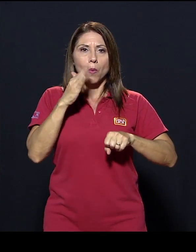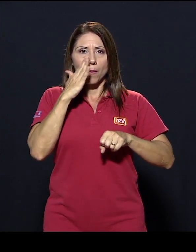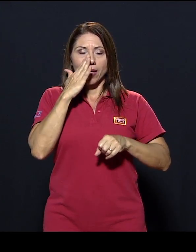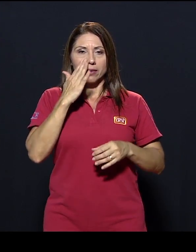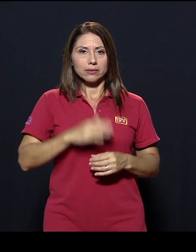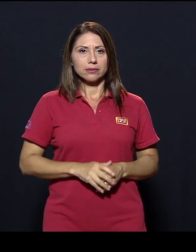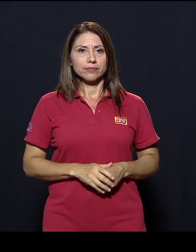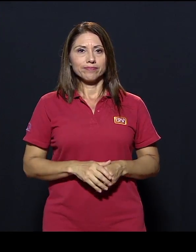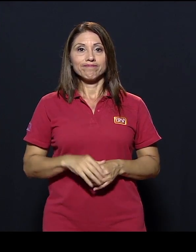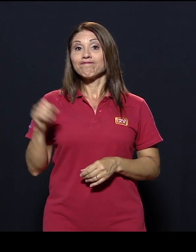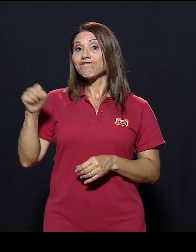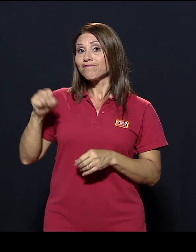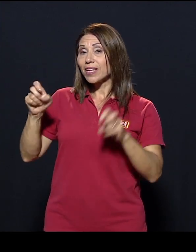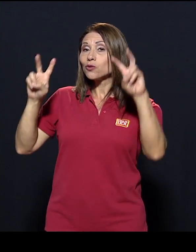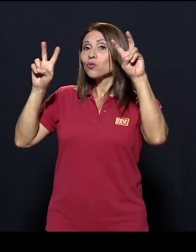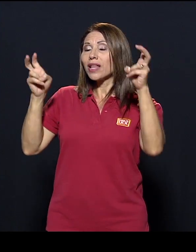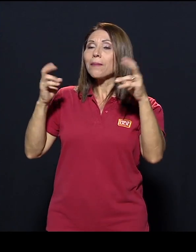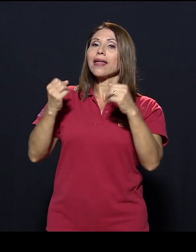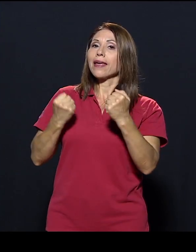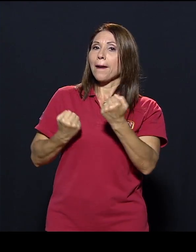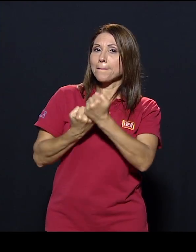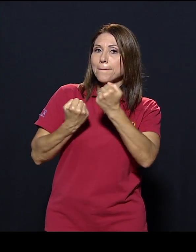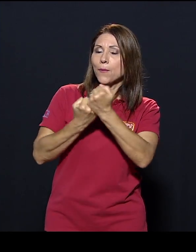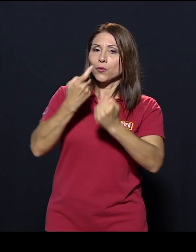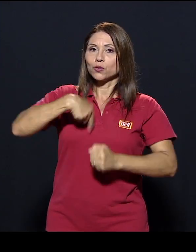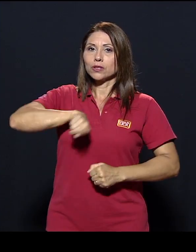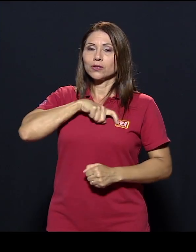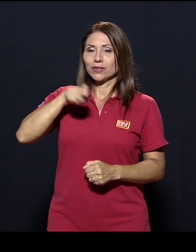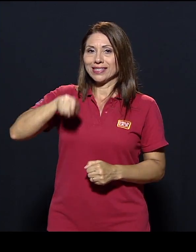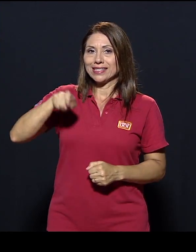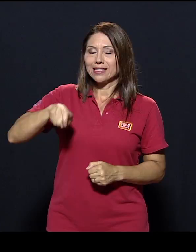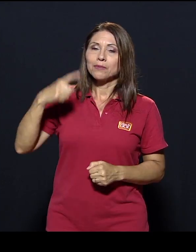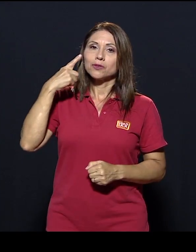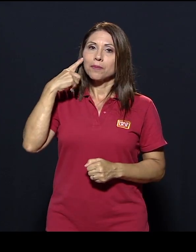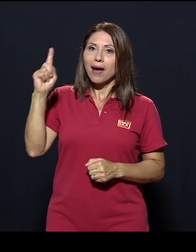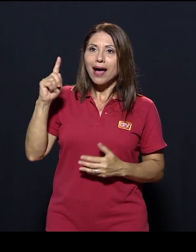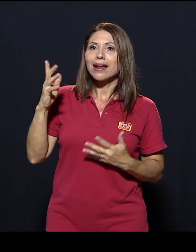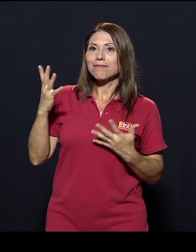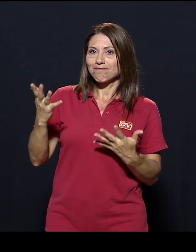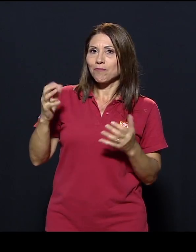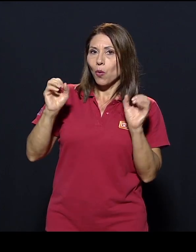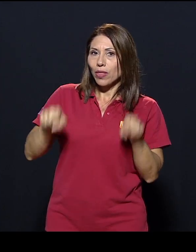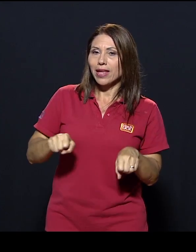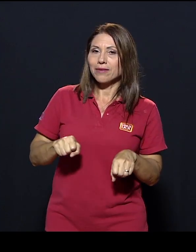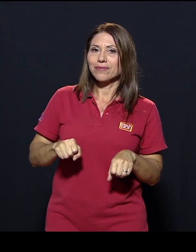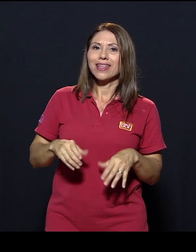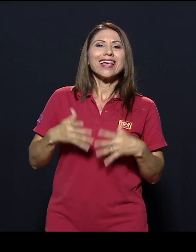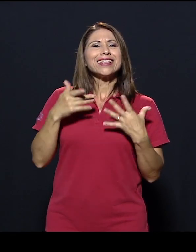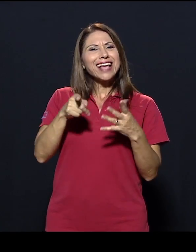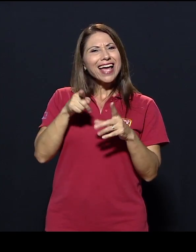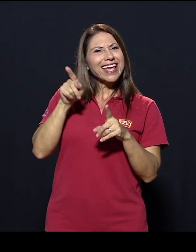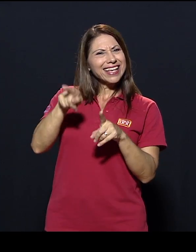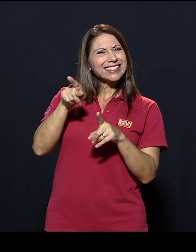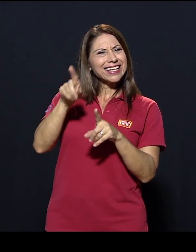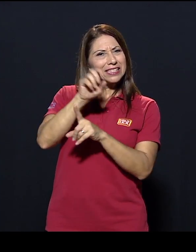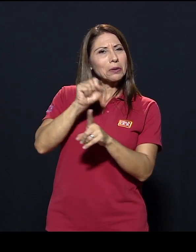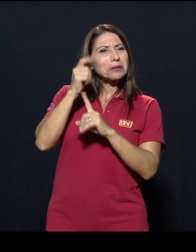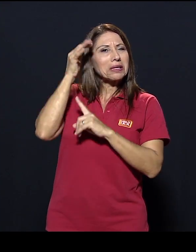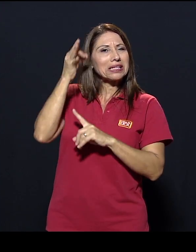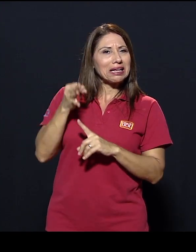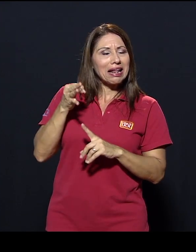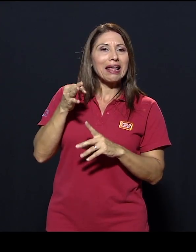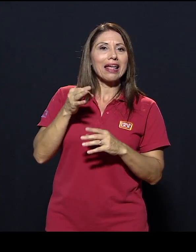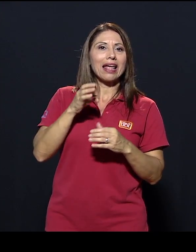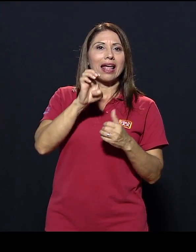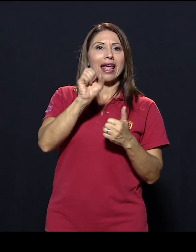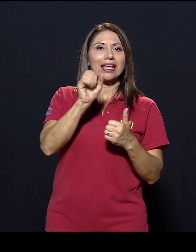como madres. Claro, que es un tema también de los apoyos que necesitamos para poder, y quitar un poco ese estigma y ese tabú